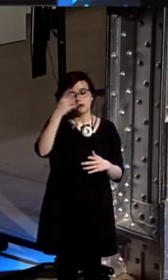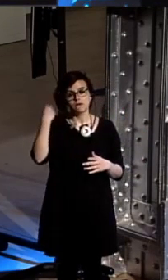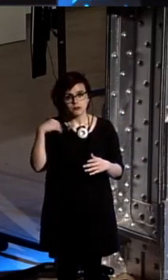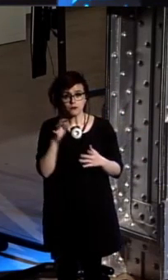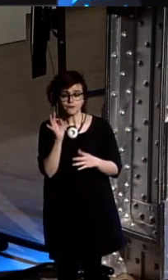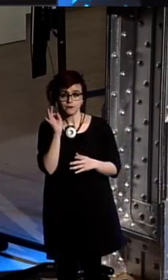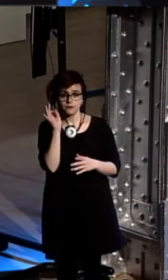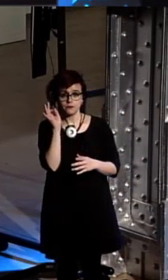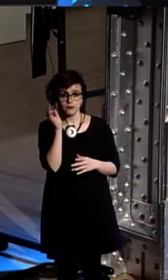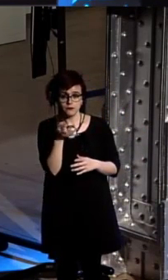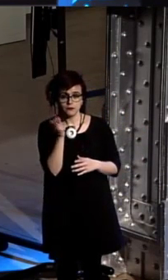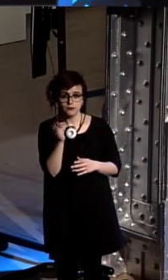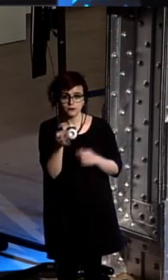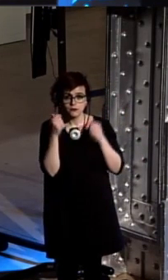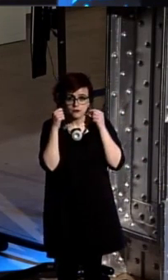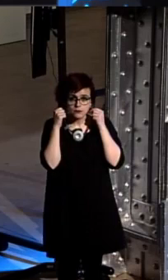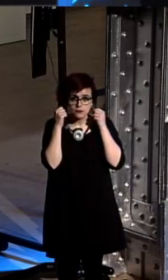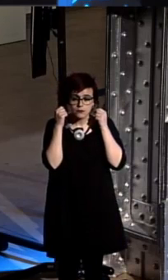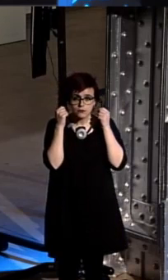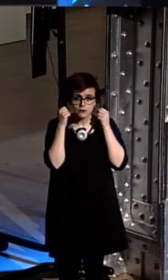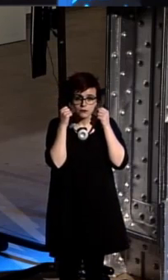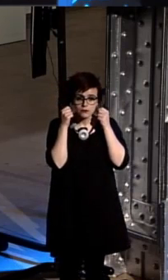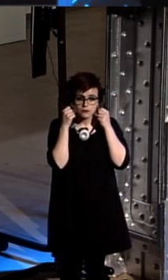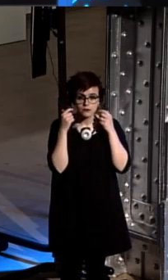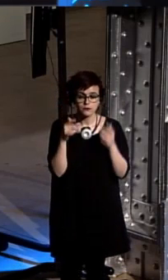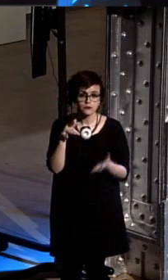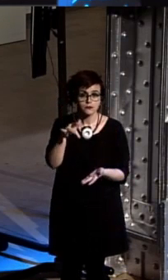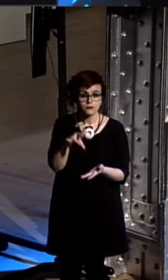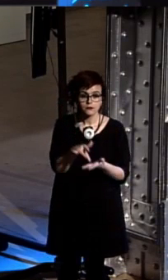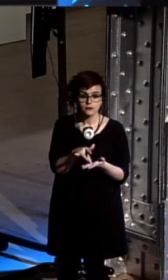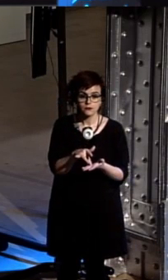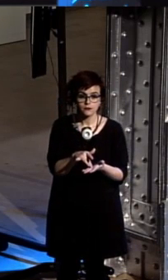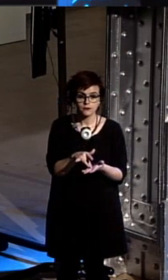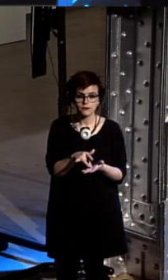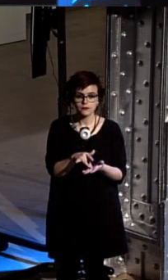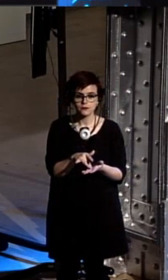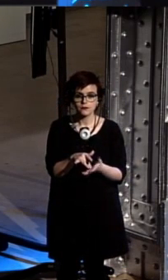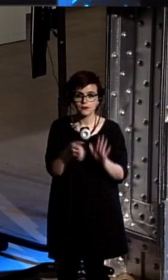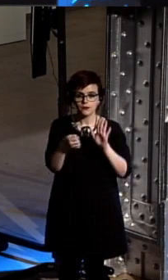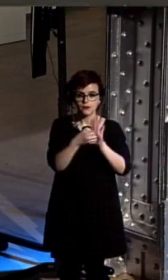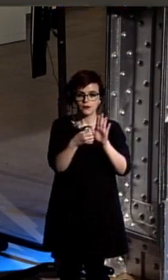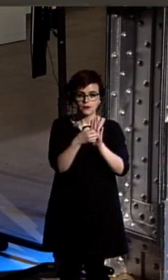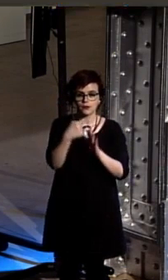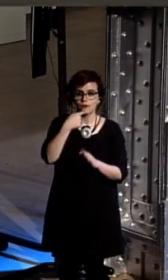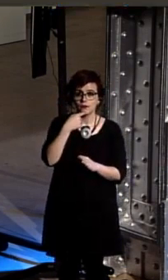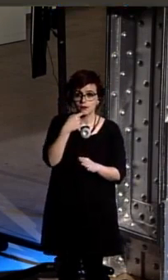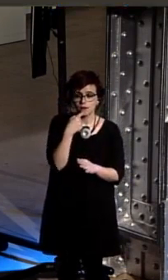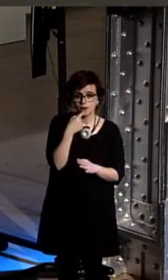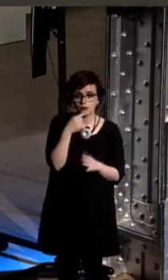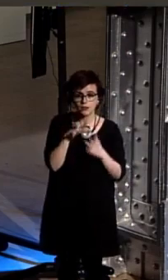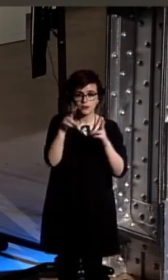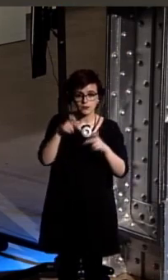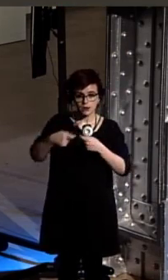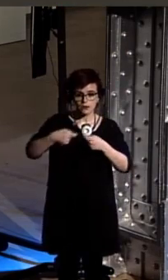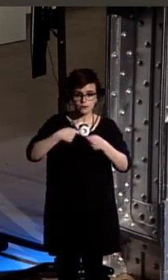Sí, hay un artículo en el Harvard Business Review que vuelve un poco a la base y de hecho se